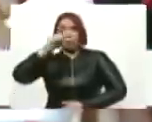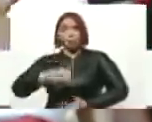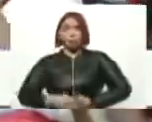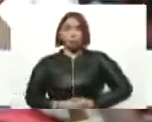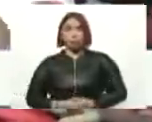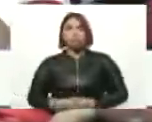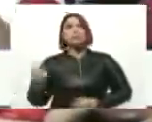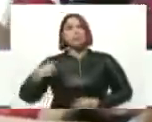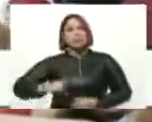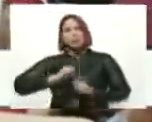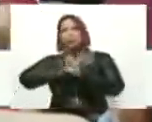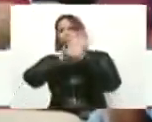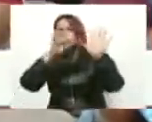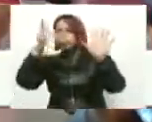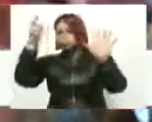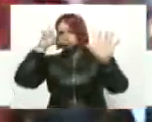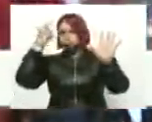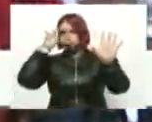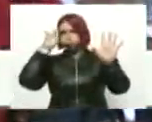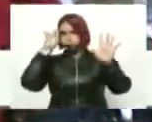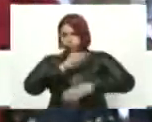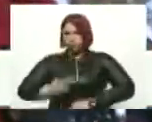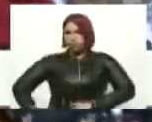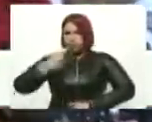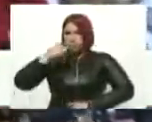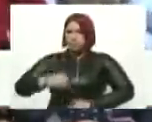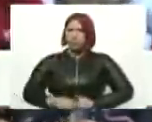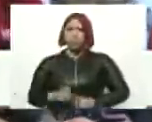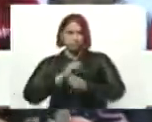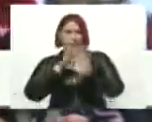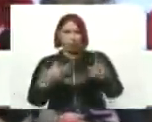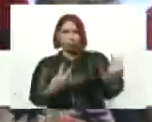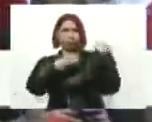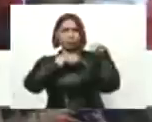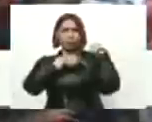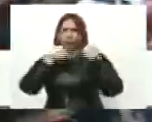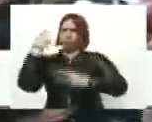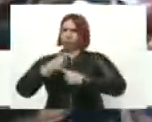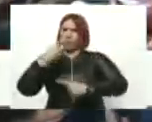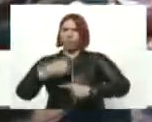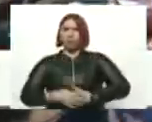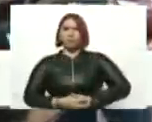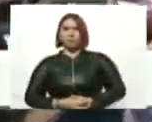Ha tenido muy clara, muy claro el rol que le corresponde.